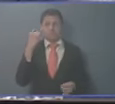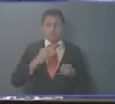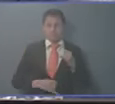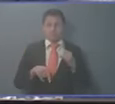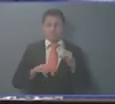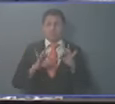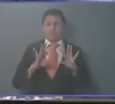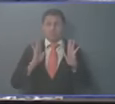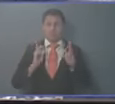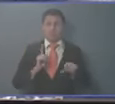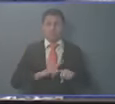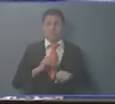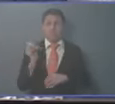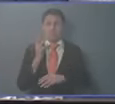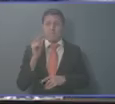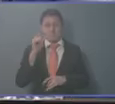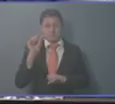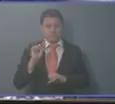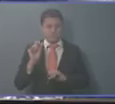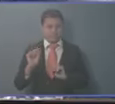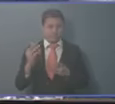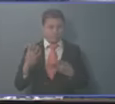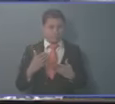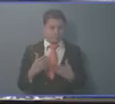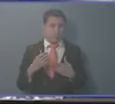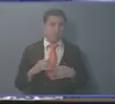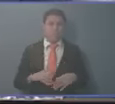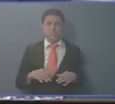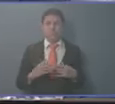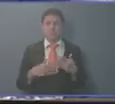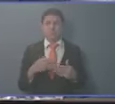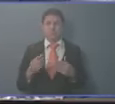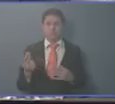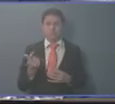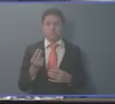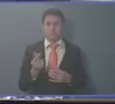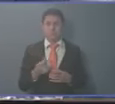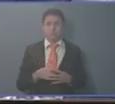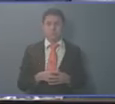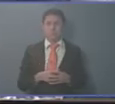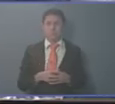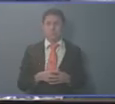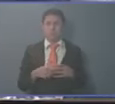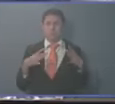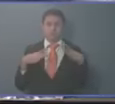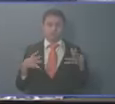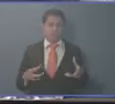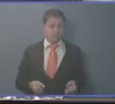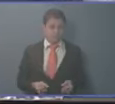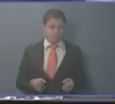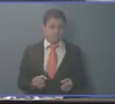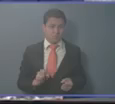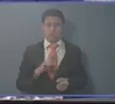esta emergencia, Dios quiera que sea pronto, el gobierno, a no más